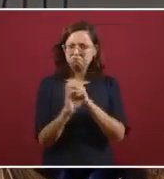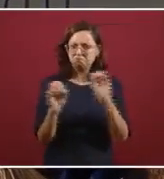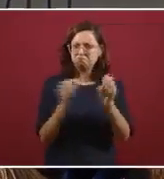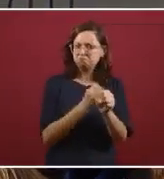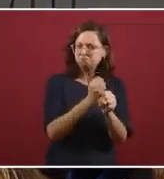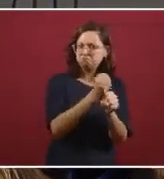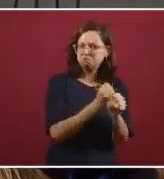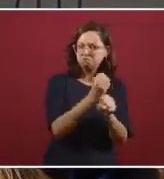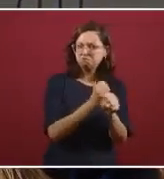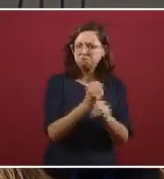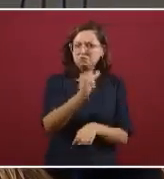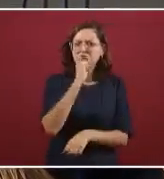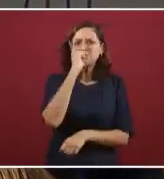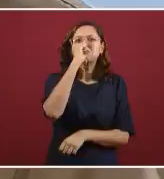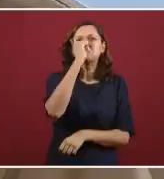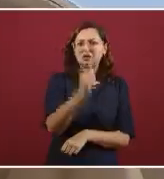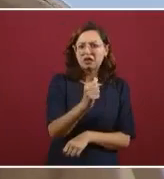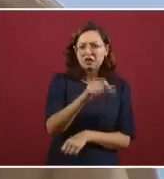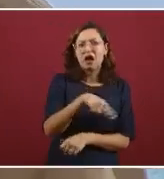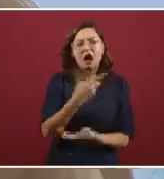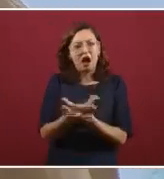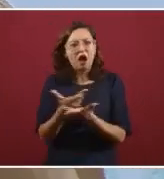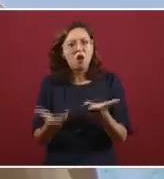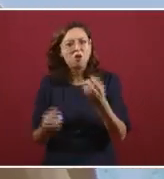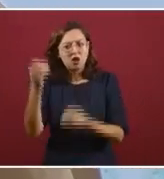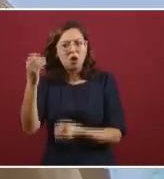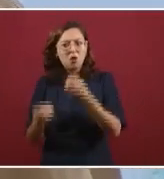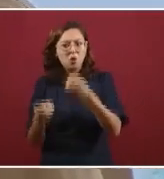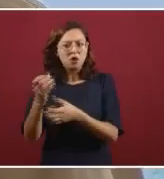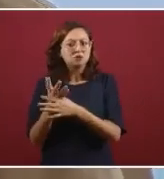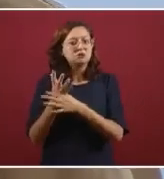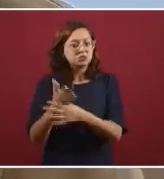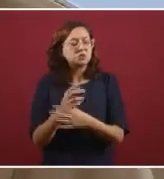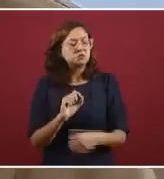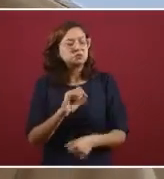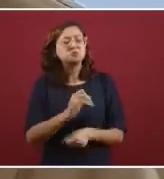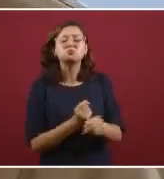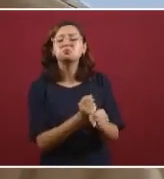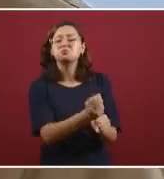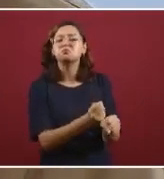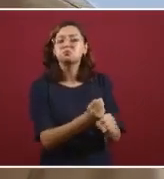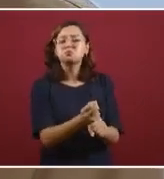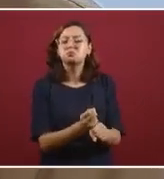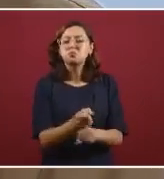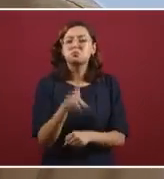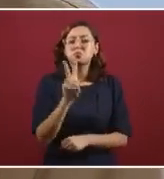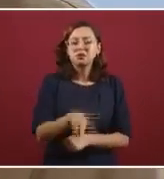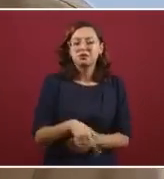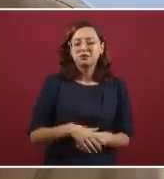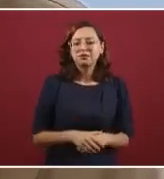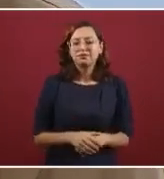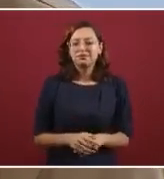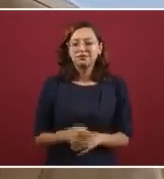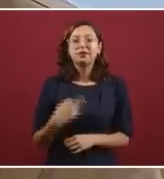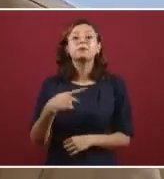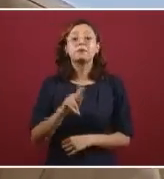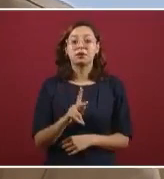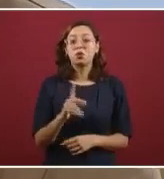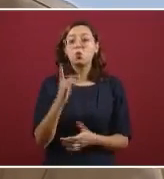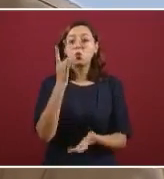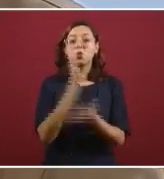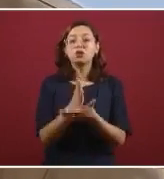había sido torturado, aunque hay que reconocer que faltó todavía hacer en este protocolo la prueba de